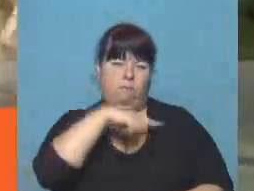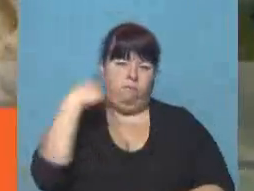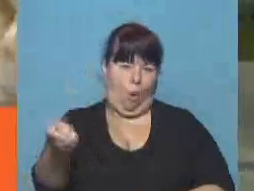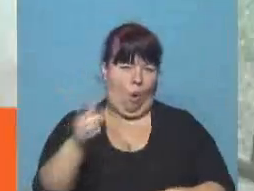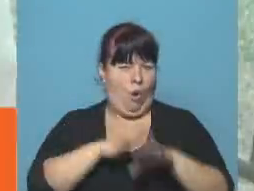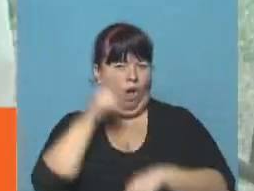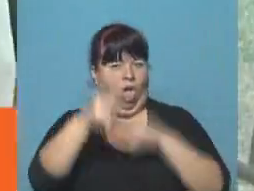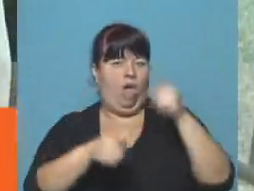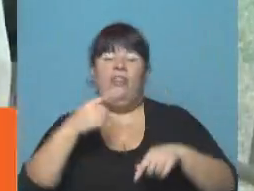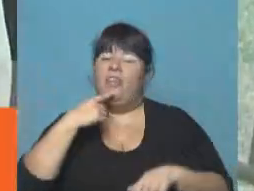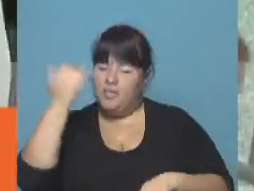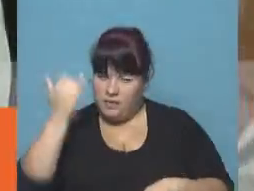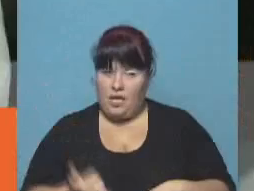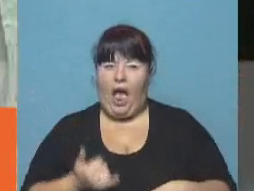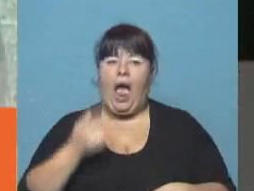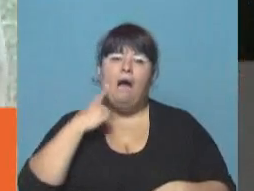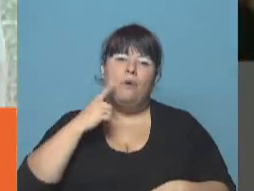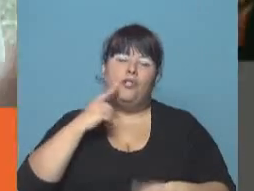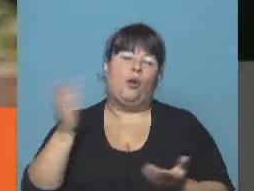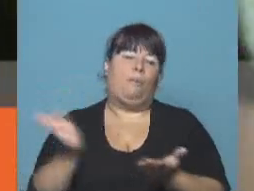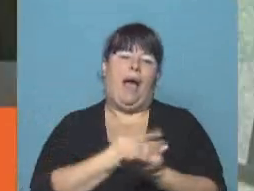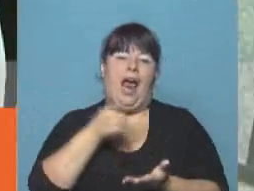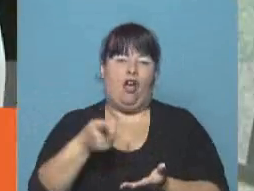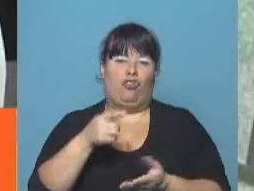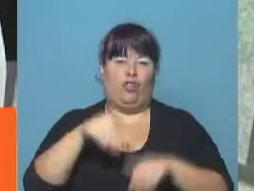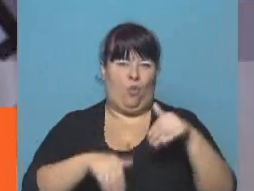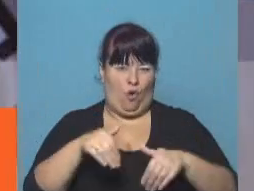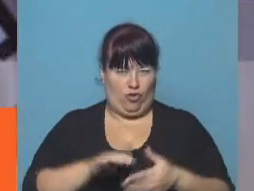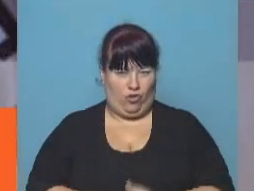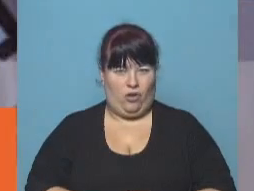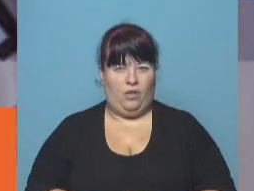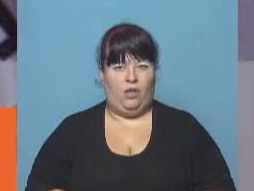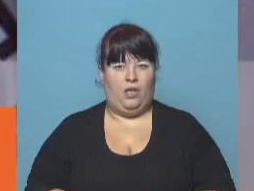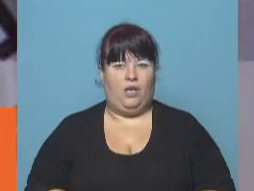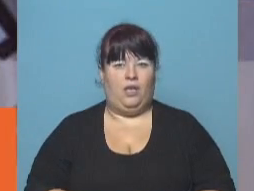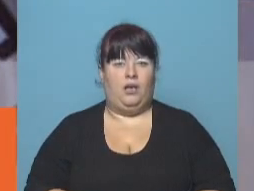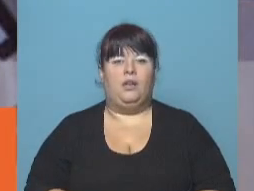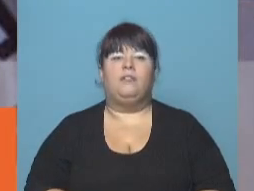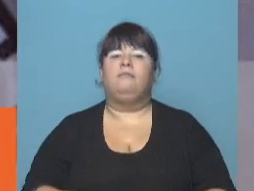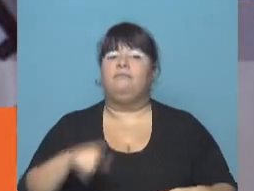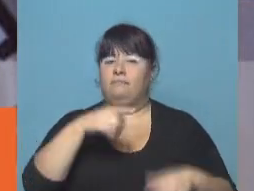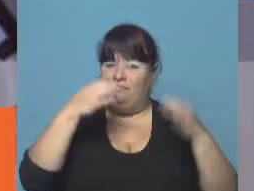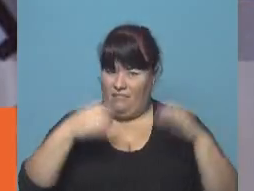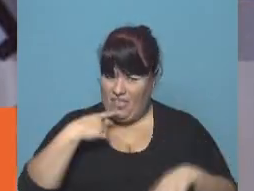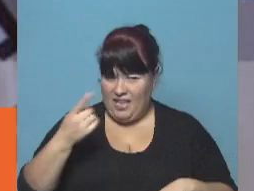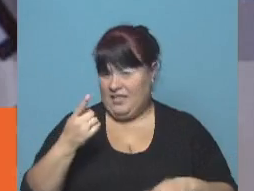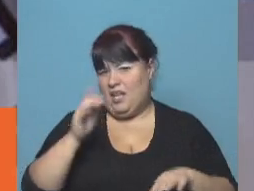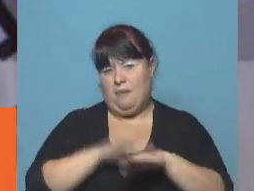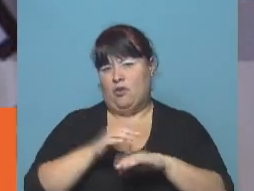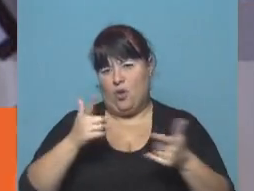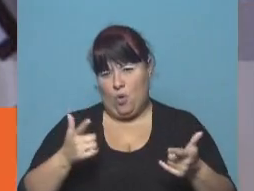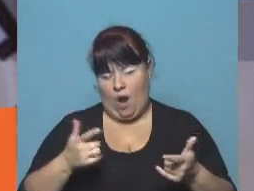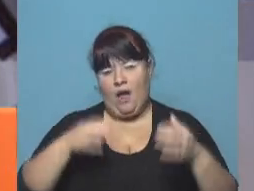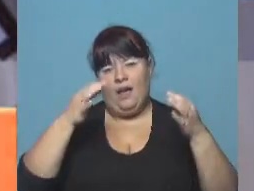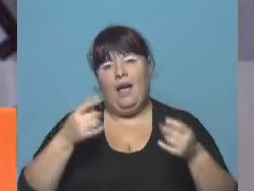la acusación y aseguró que existe la intención de deslegitimar la elección. Es una aseveración irresponsable, con